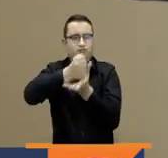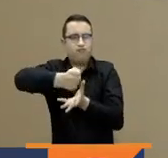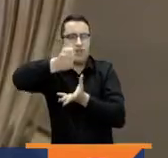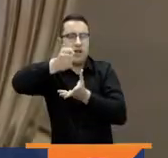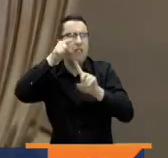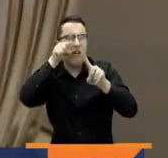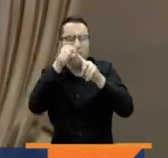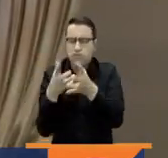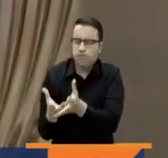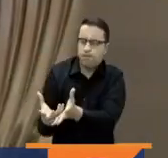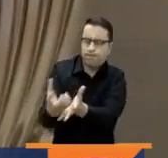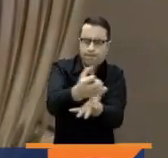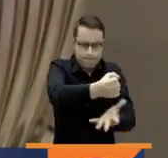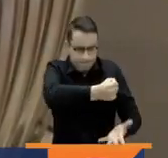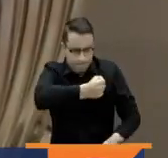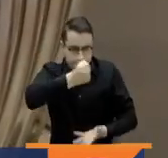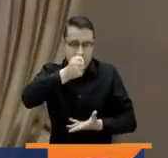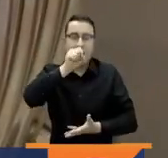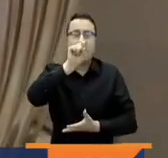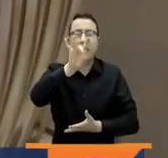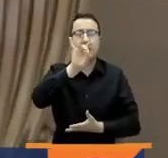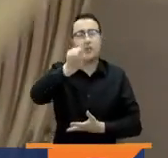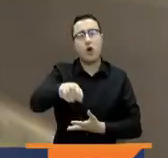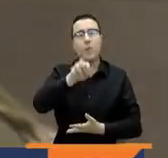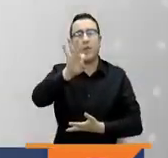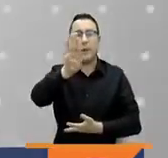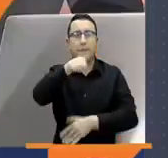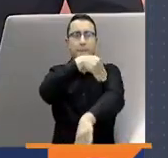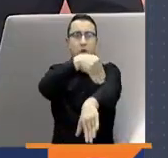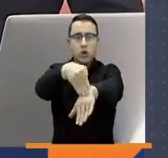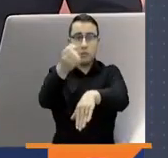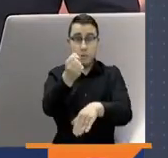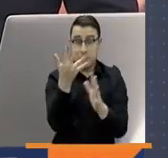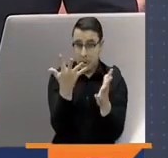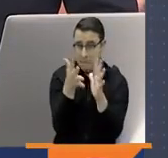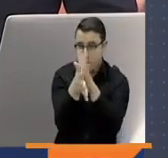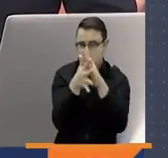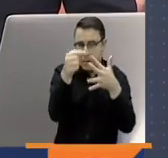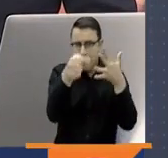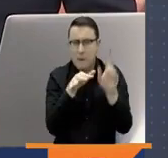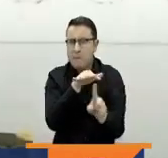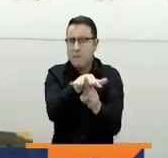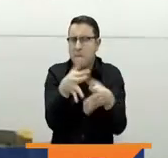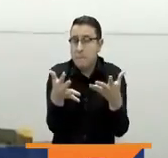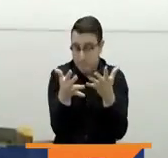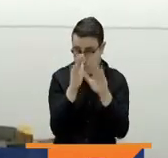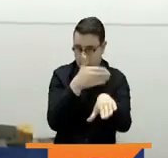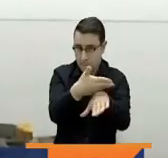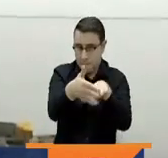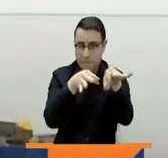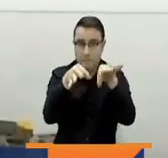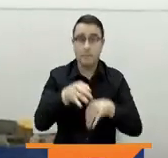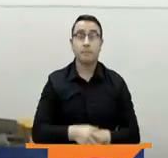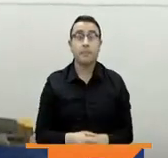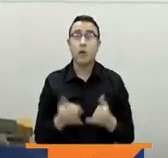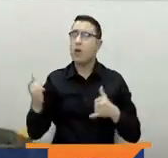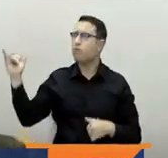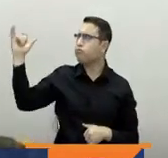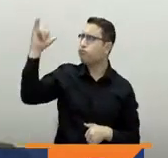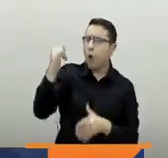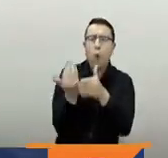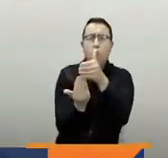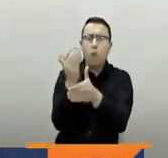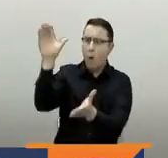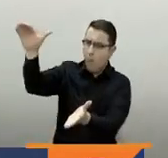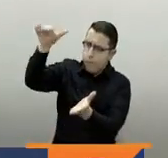pesos. En minutos les explicamos cómo la afecta. Hoy llega un nuevo lote de vacunas al país. Además, el gobierno nacional